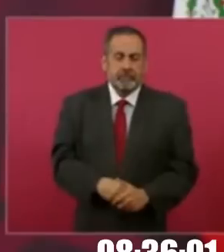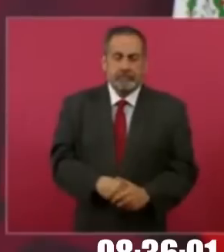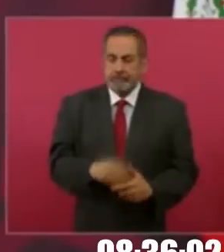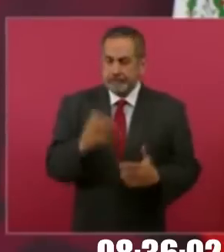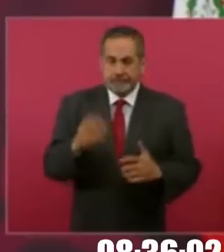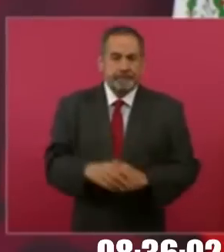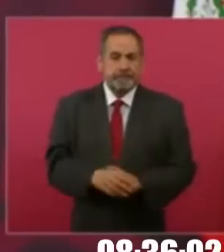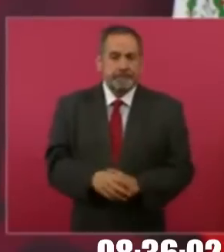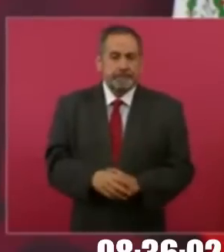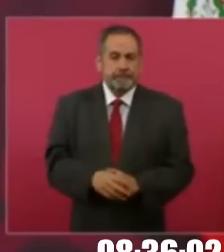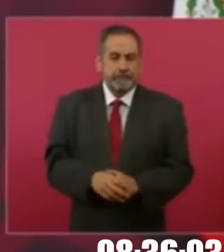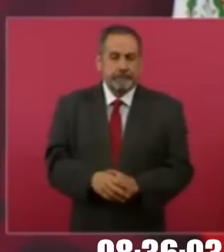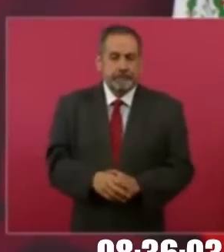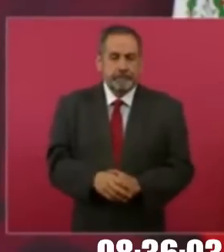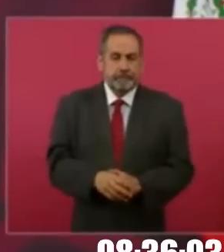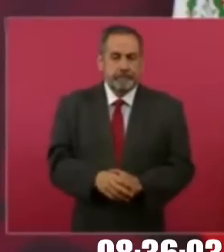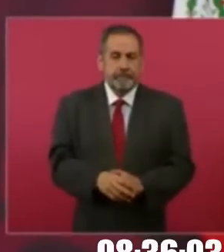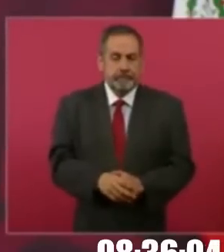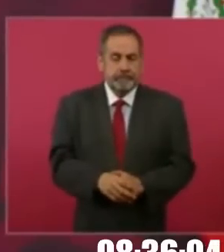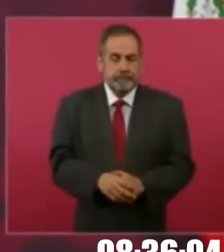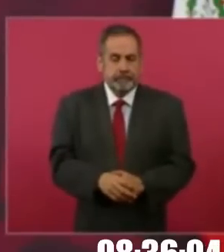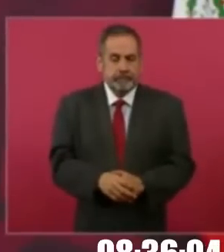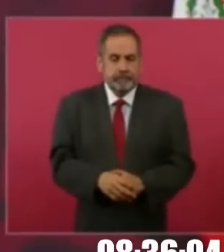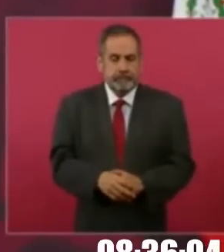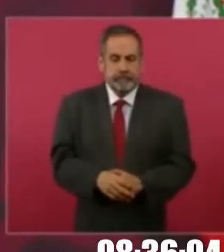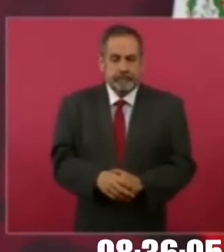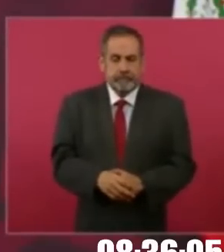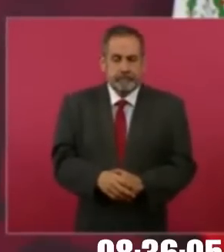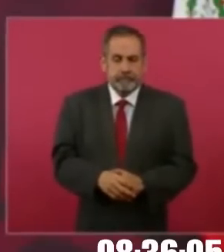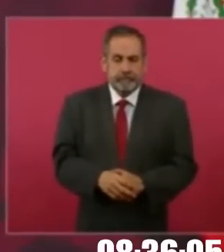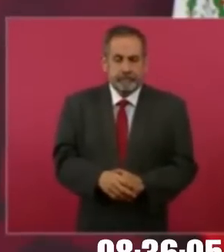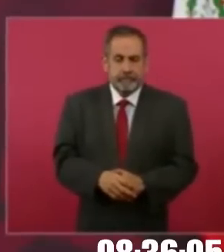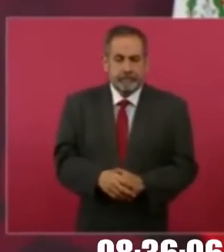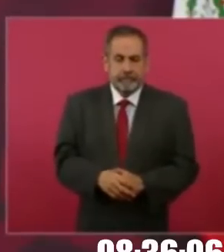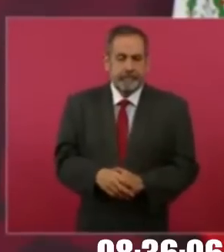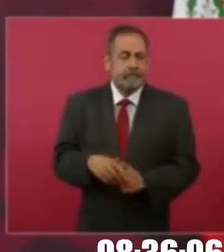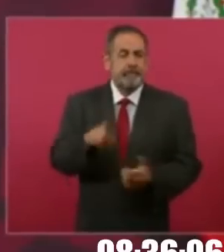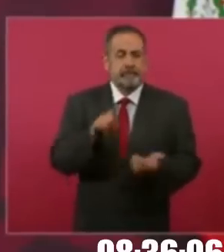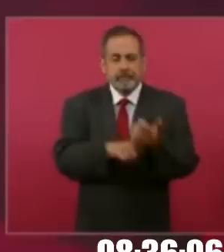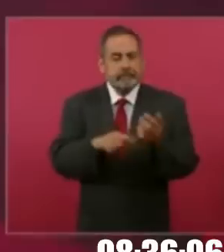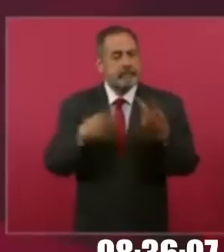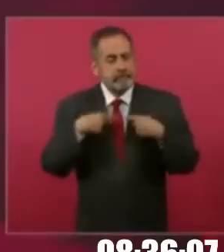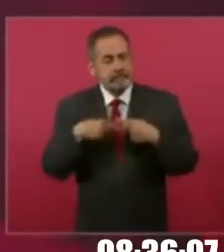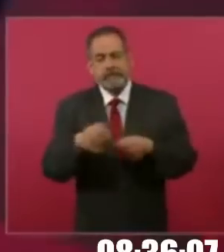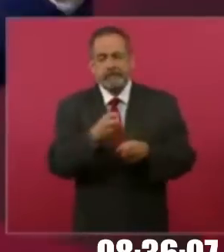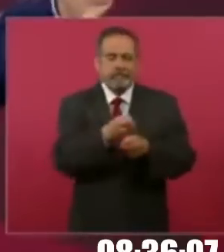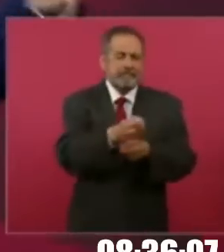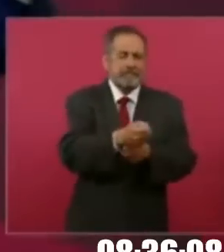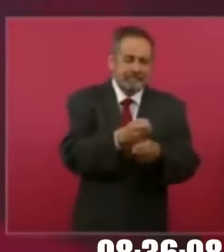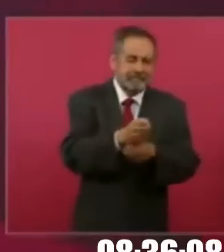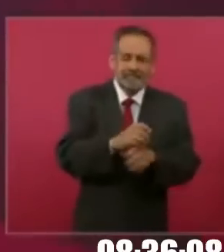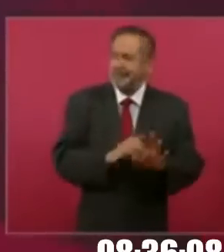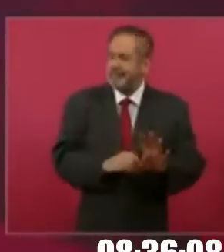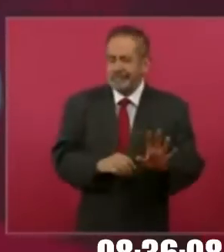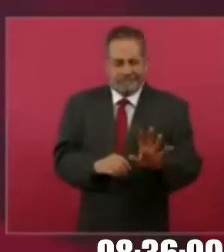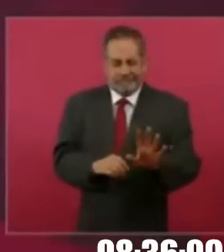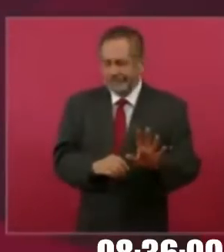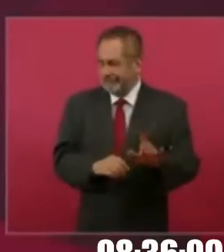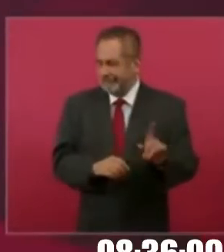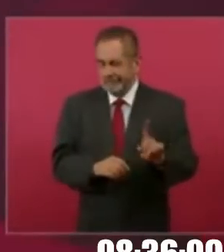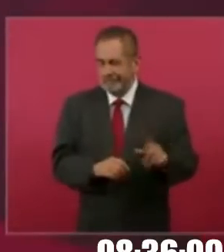entonces y que hubo maltrato eso la